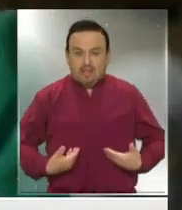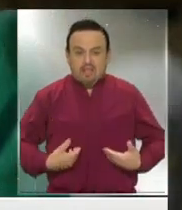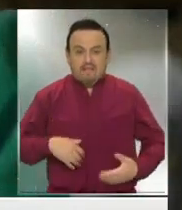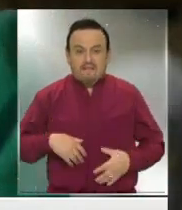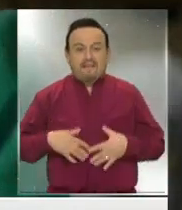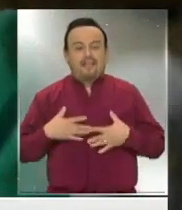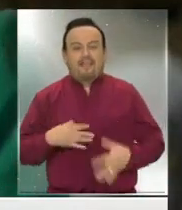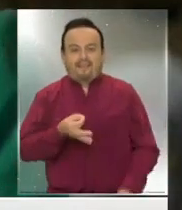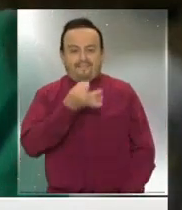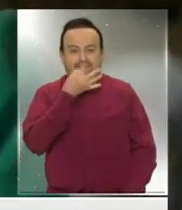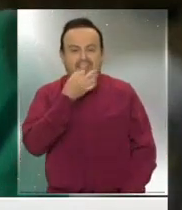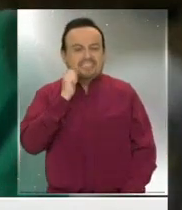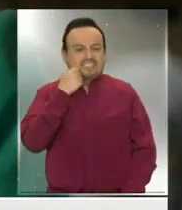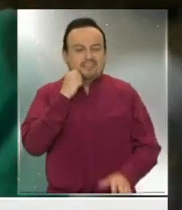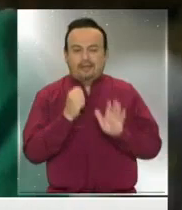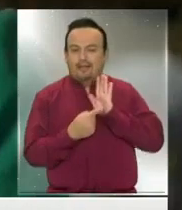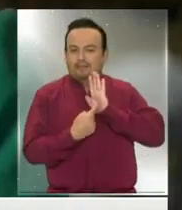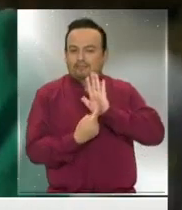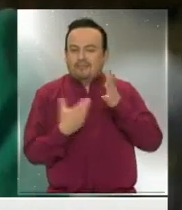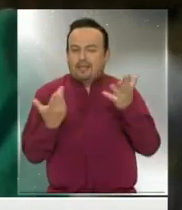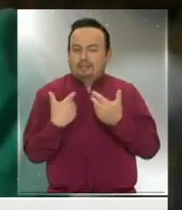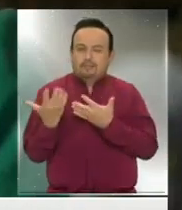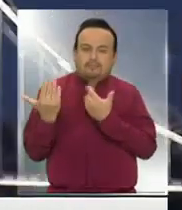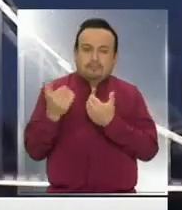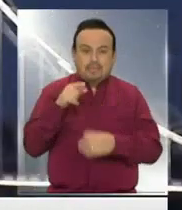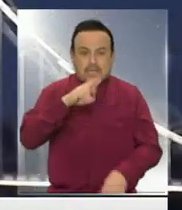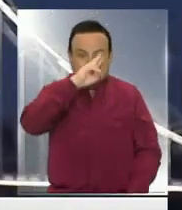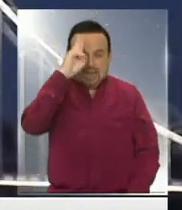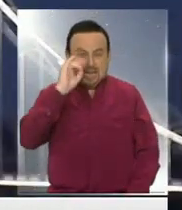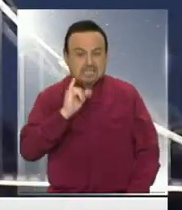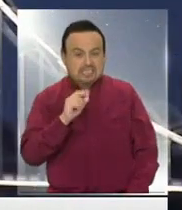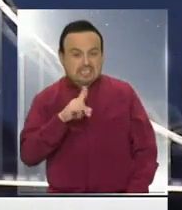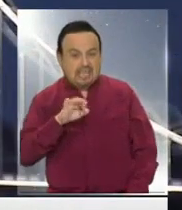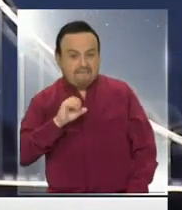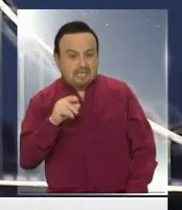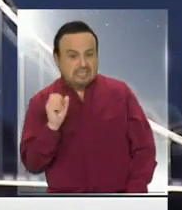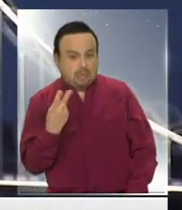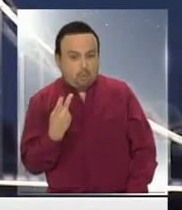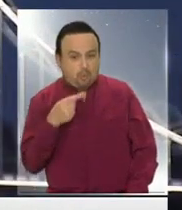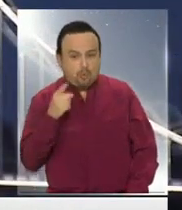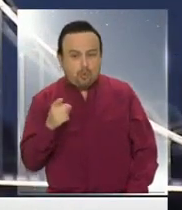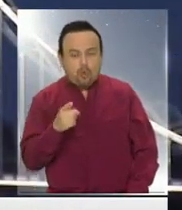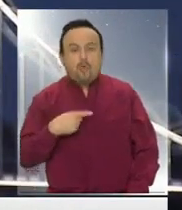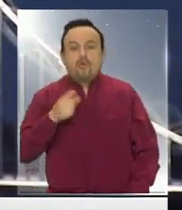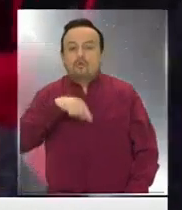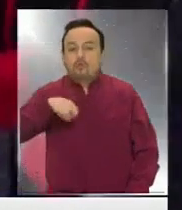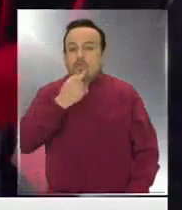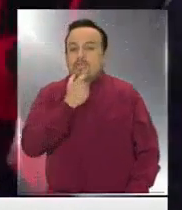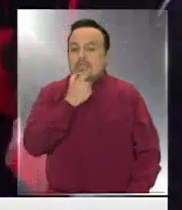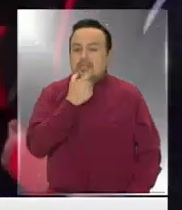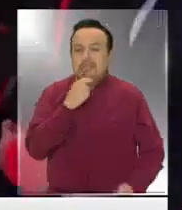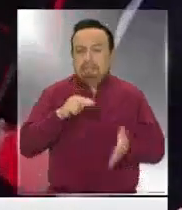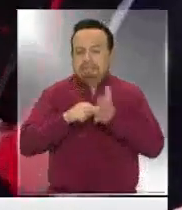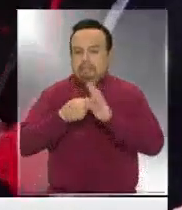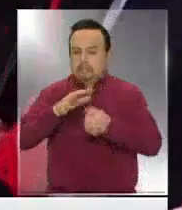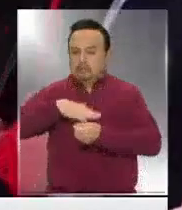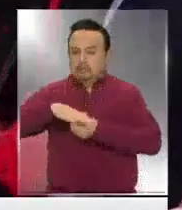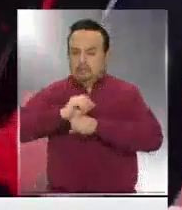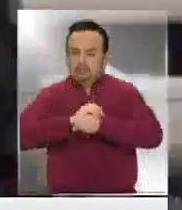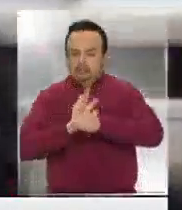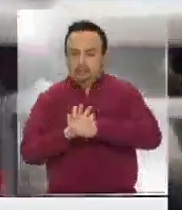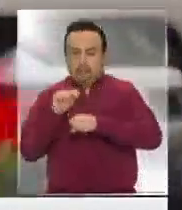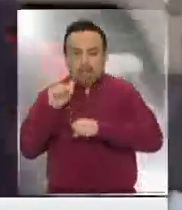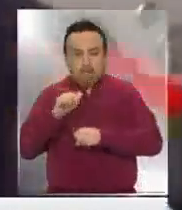que simboliza esperanza, la reina Isabel II se dirigió a los británicos ante la crisis del COVID-19. En todo